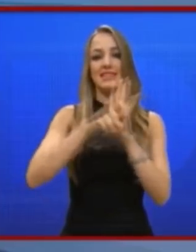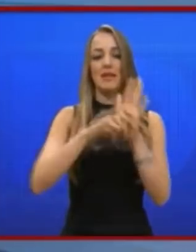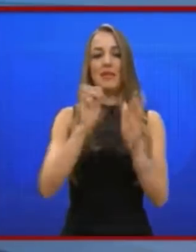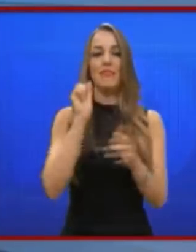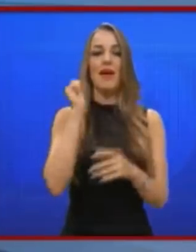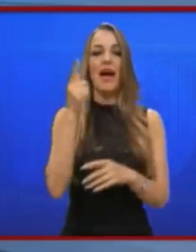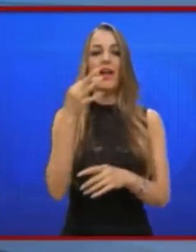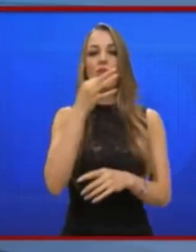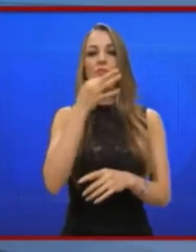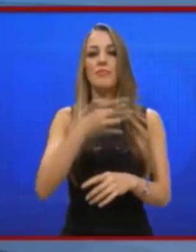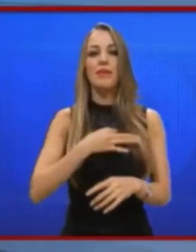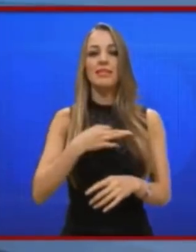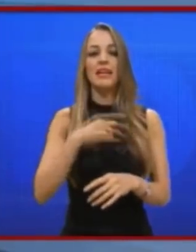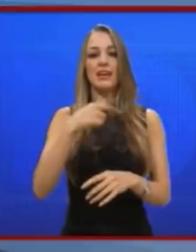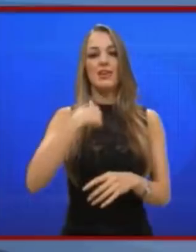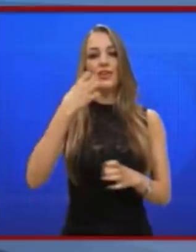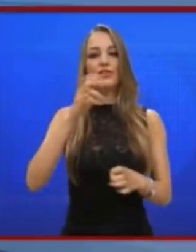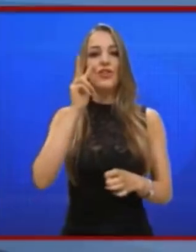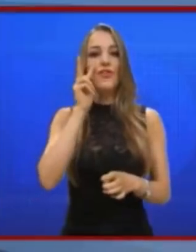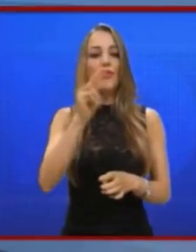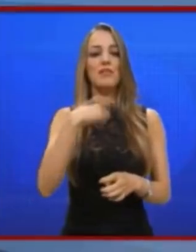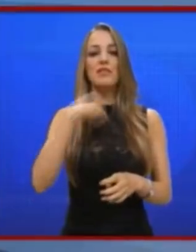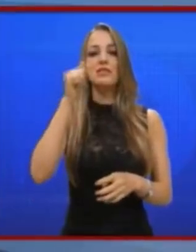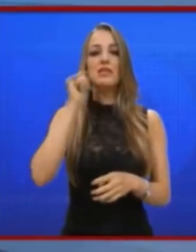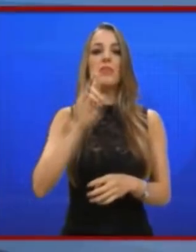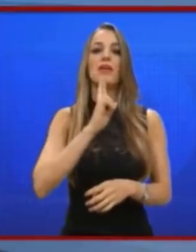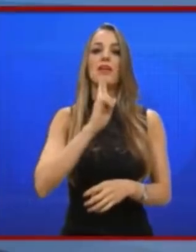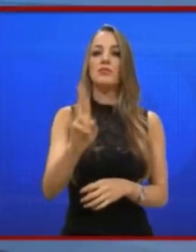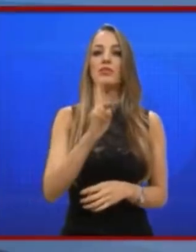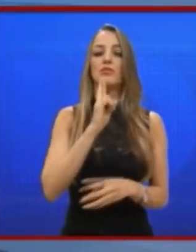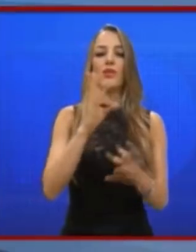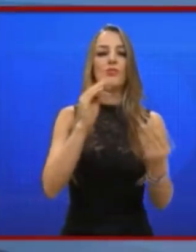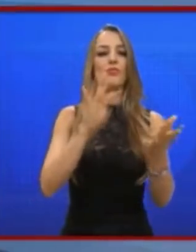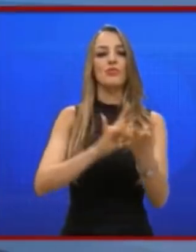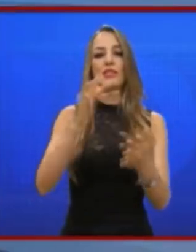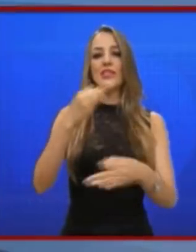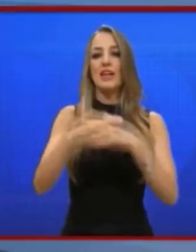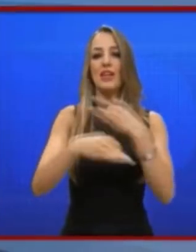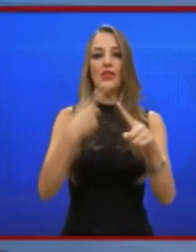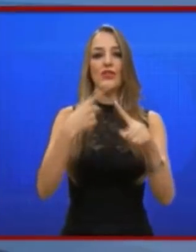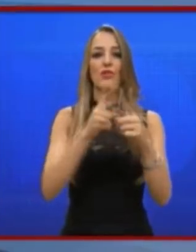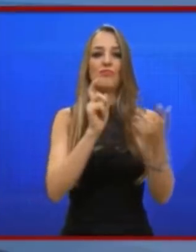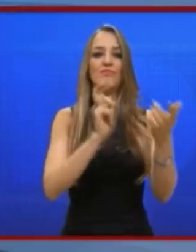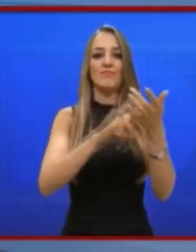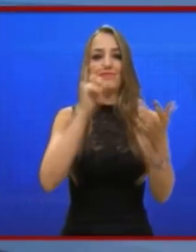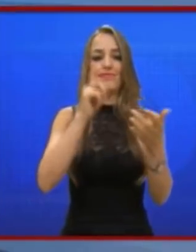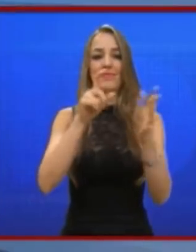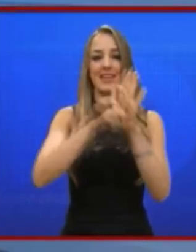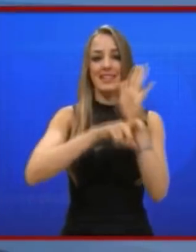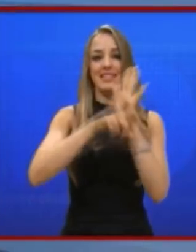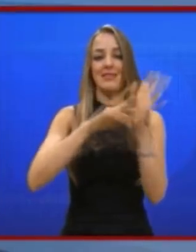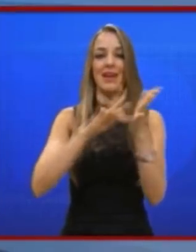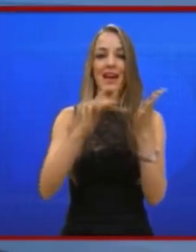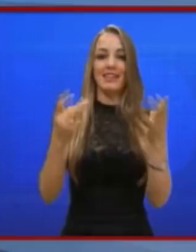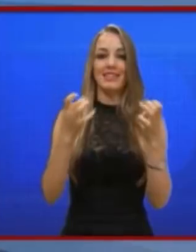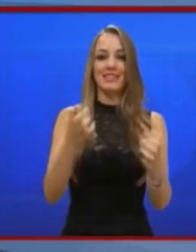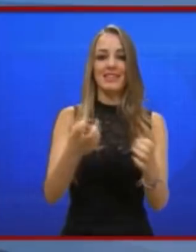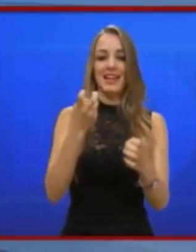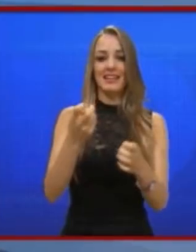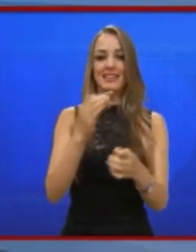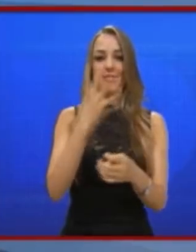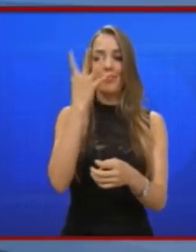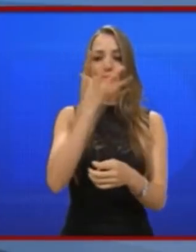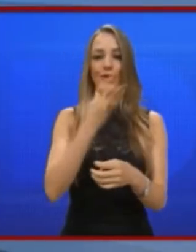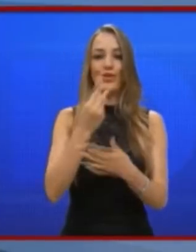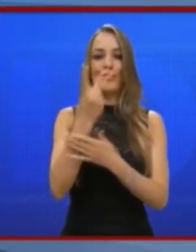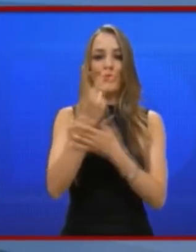para saber que me estás viendo. Siempre respondo. Gracias, gracias por seguirme y gracias por estar en este bellísimo programa. Soy tu